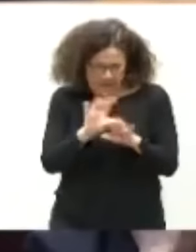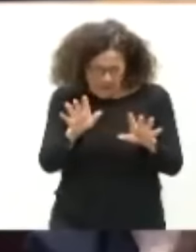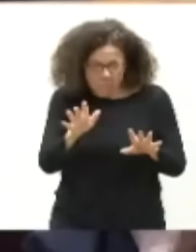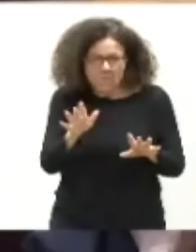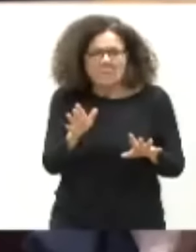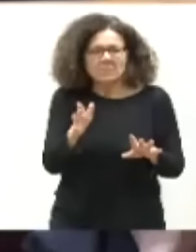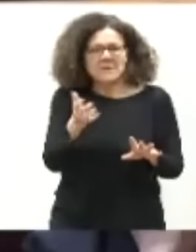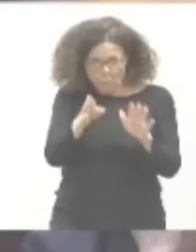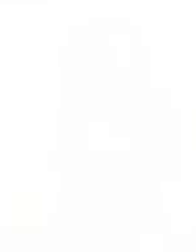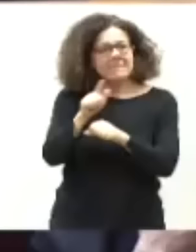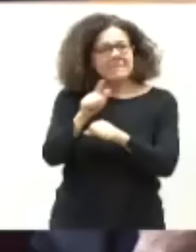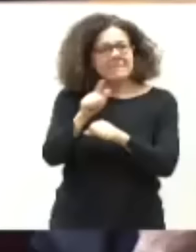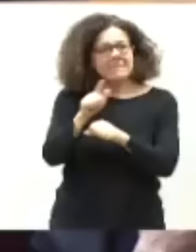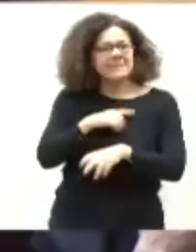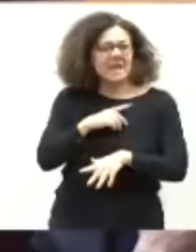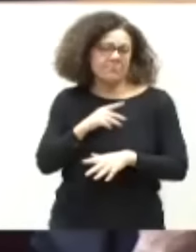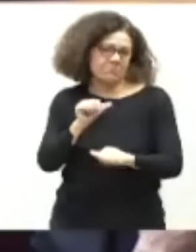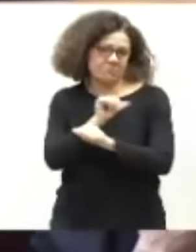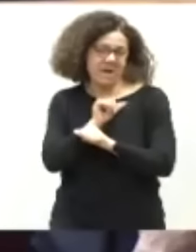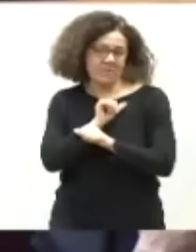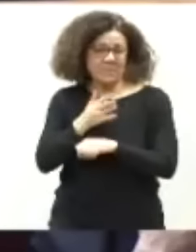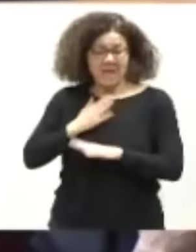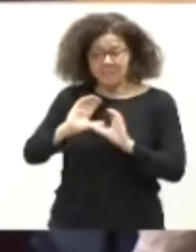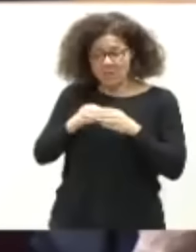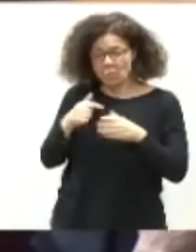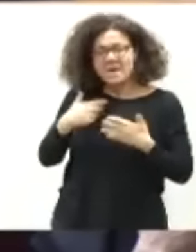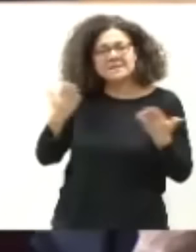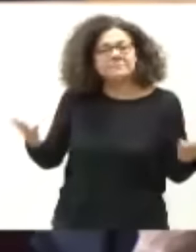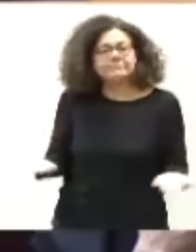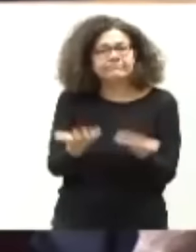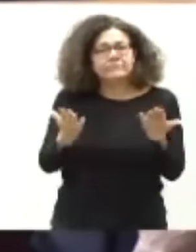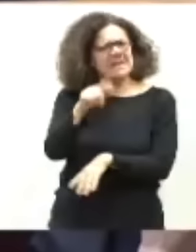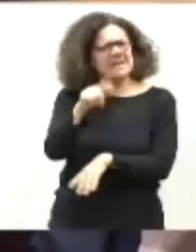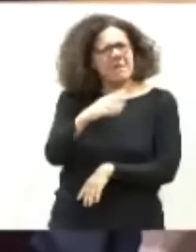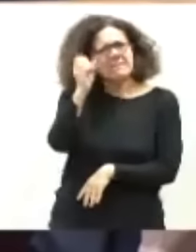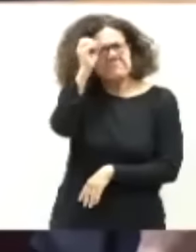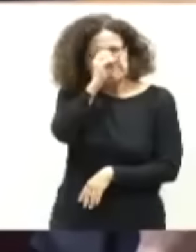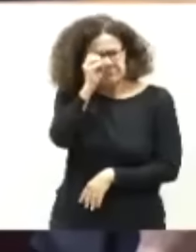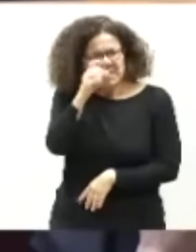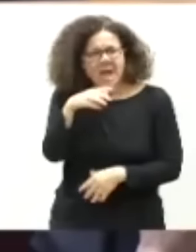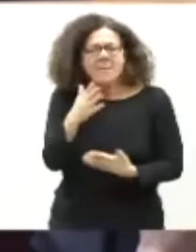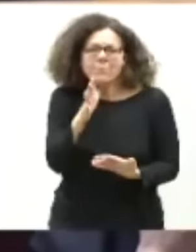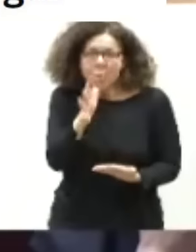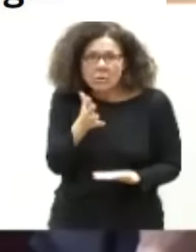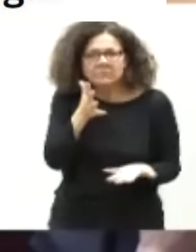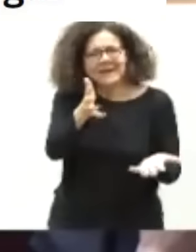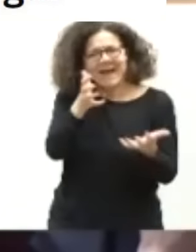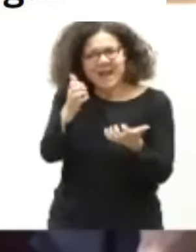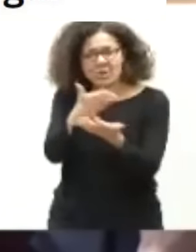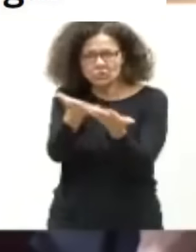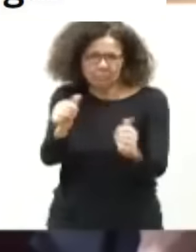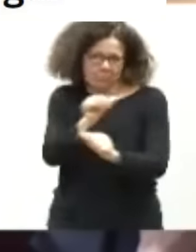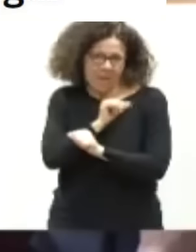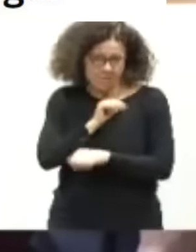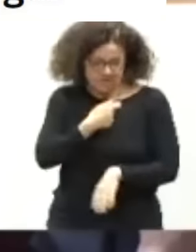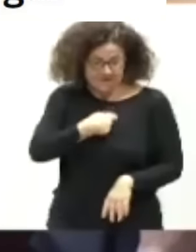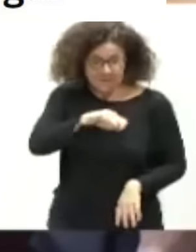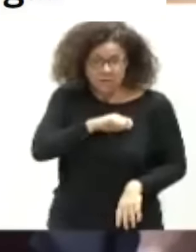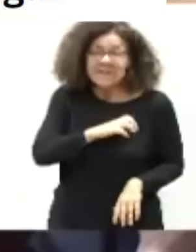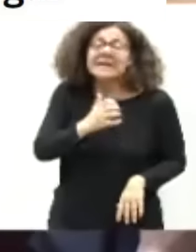eso, contará con nuestro apoyo. Desde mi grupo les instamos a hacer un último esfuerzo en beneficio de los desempleados españoles. Y